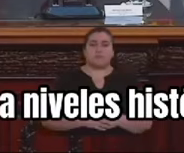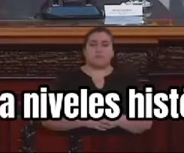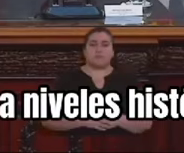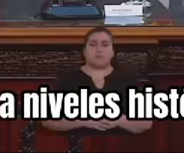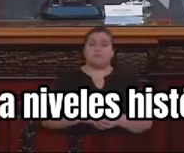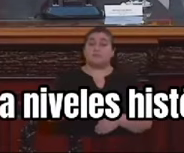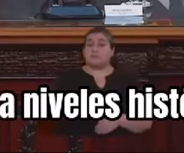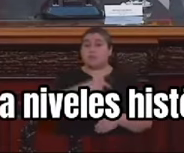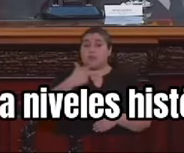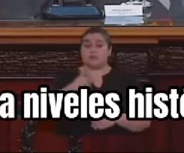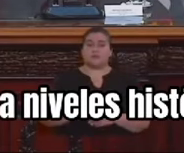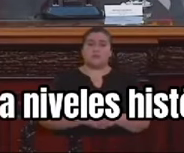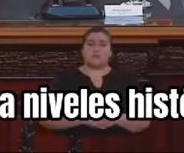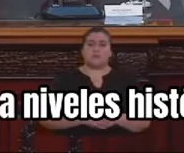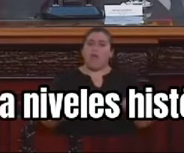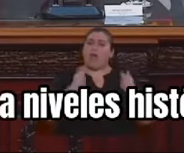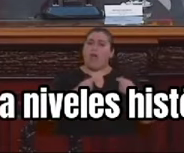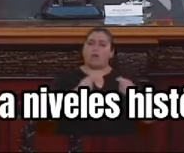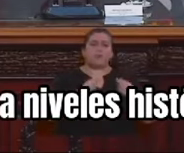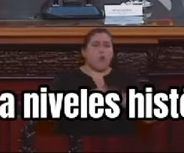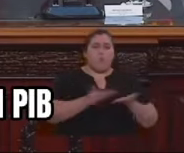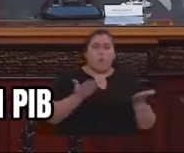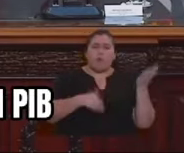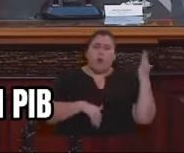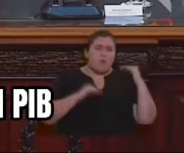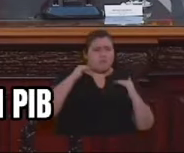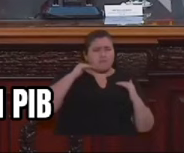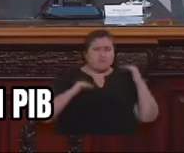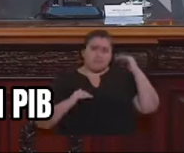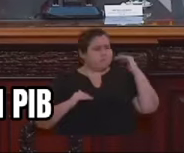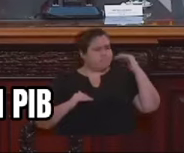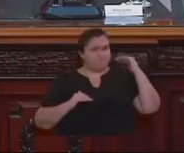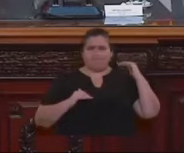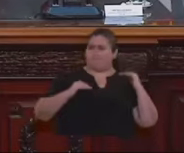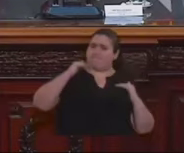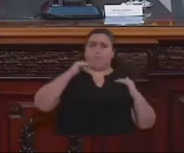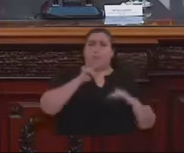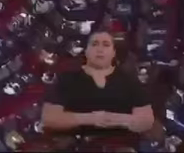tres la reducción del gasto público a niveles históricos enorno 25%